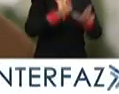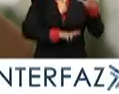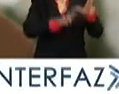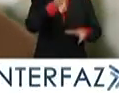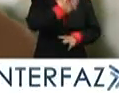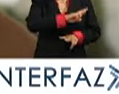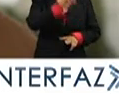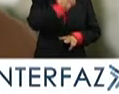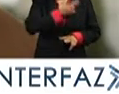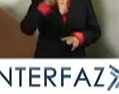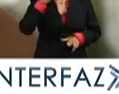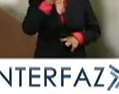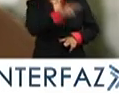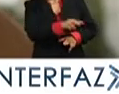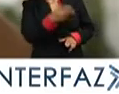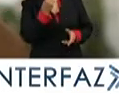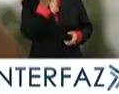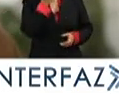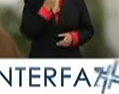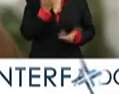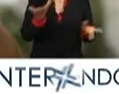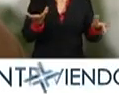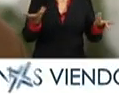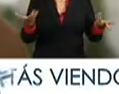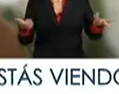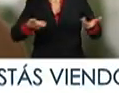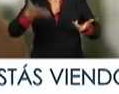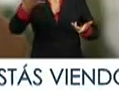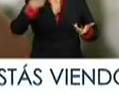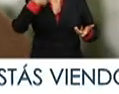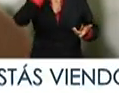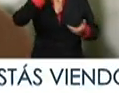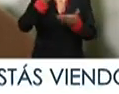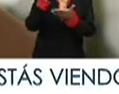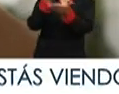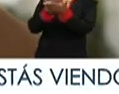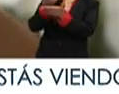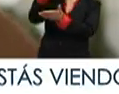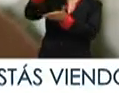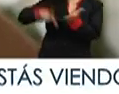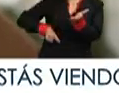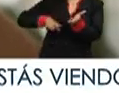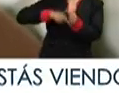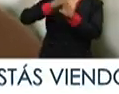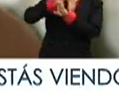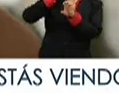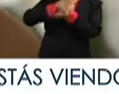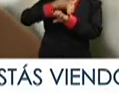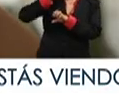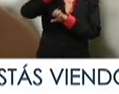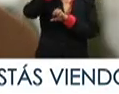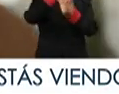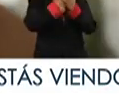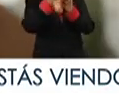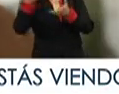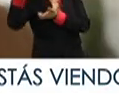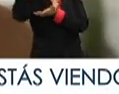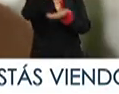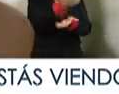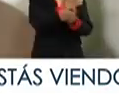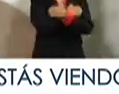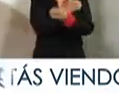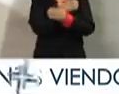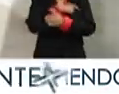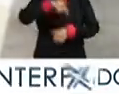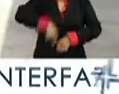Normal Particular se ve en la necesidad de exigir y solicitar al gobierno estatal, al gobierno federal, que invierta en la